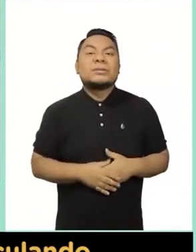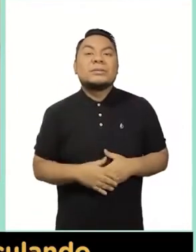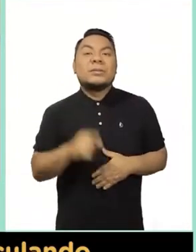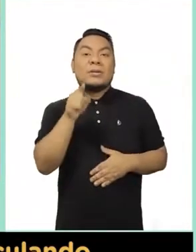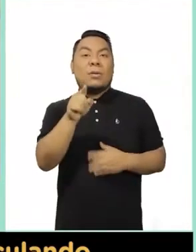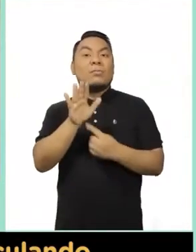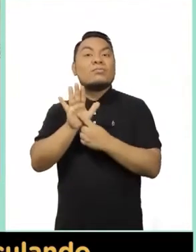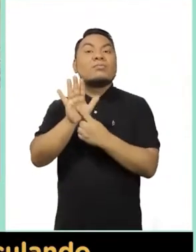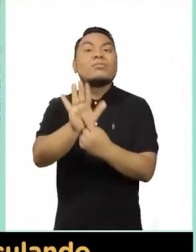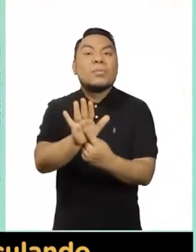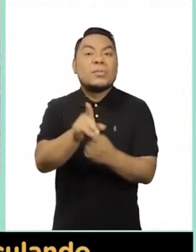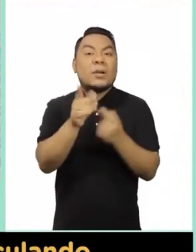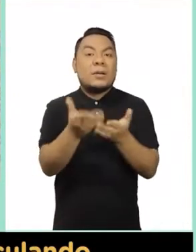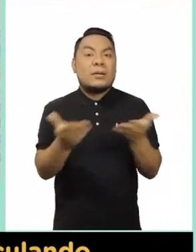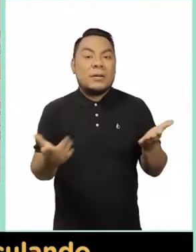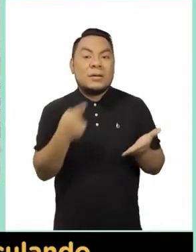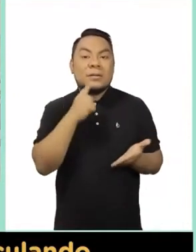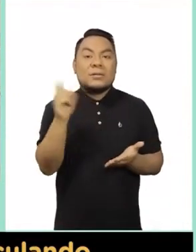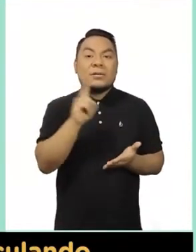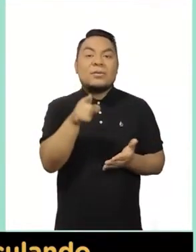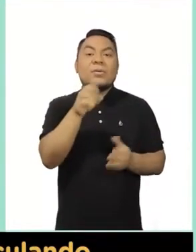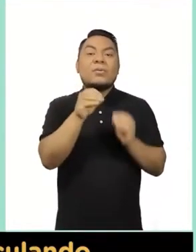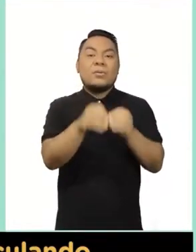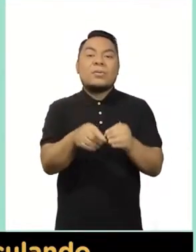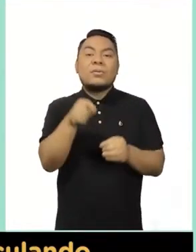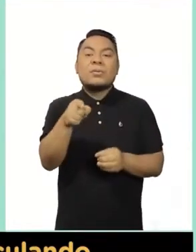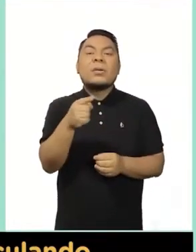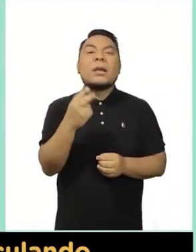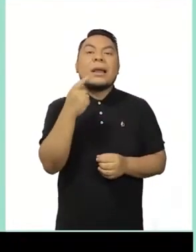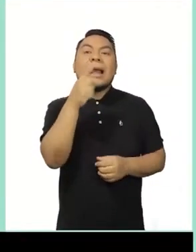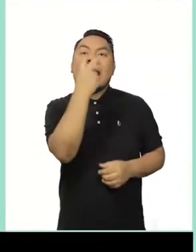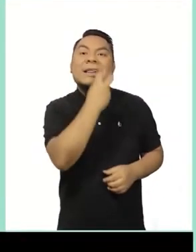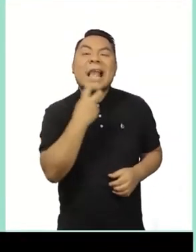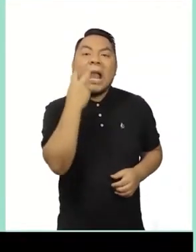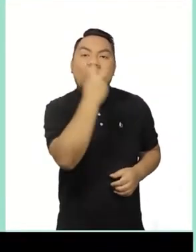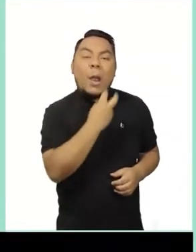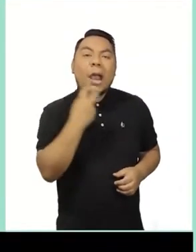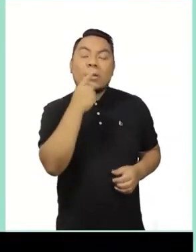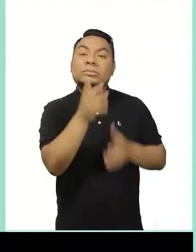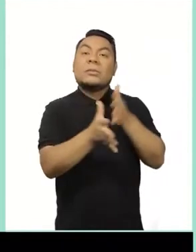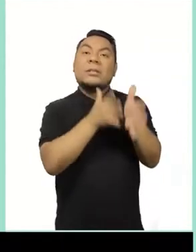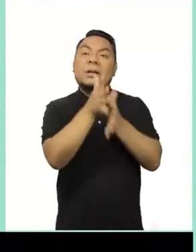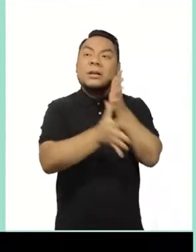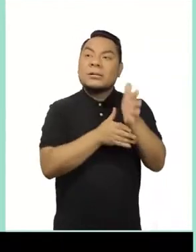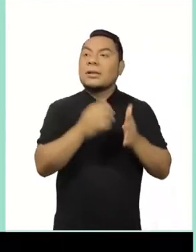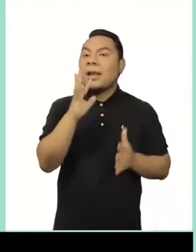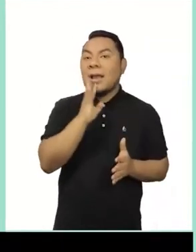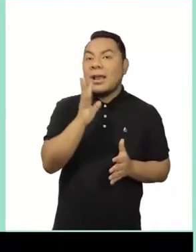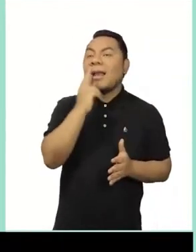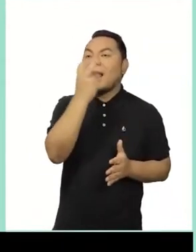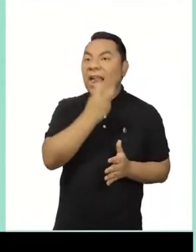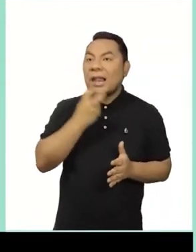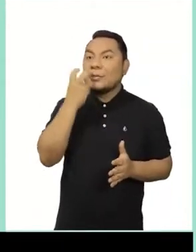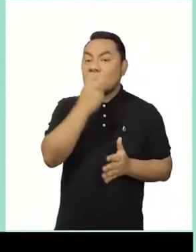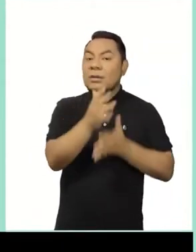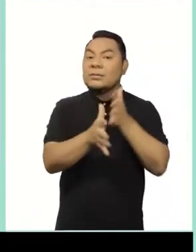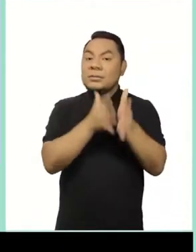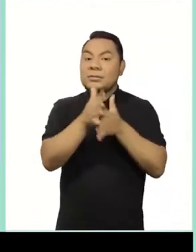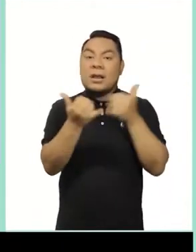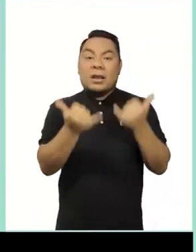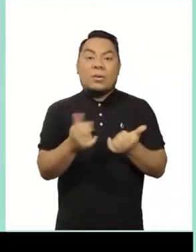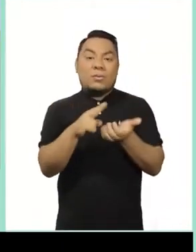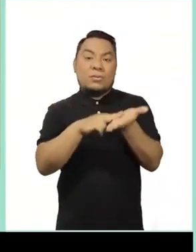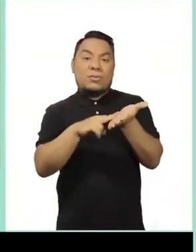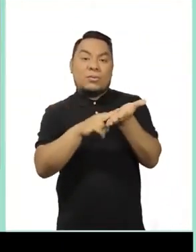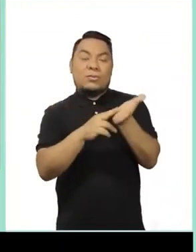utilizando. Muéstrale el material y nómbralo gesticulando con los labios y tus manos. Ahora